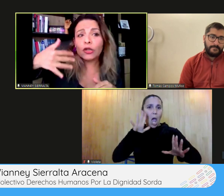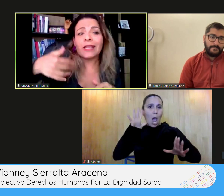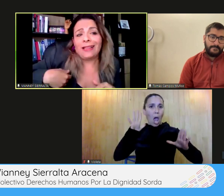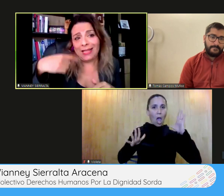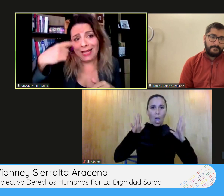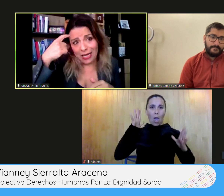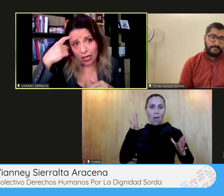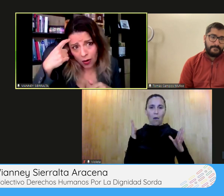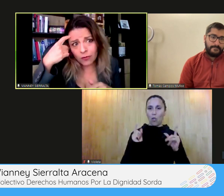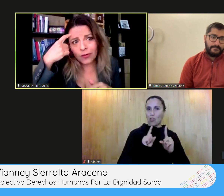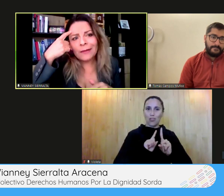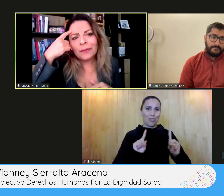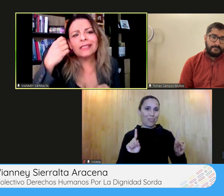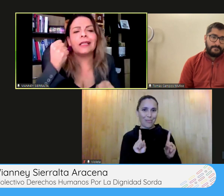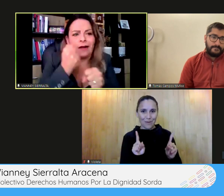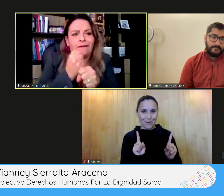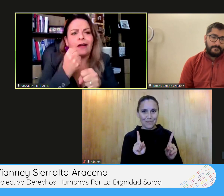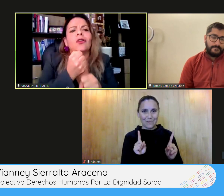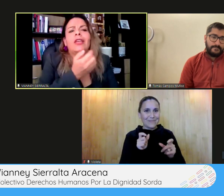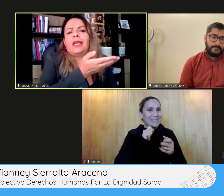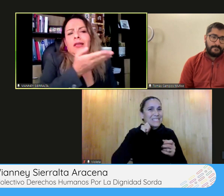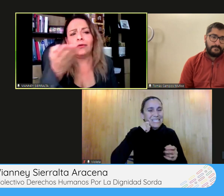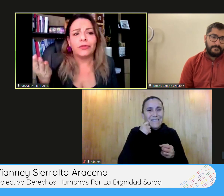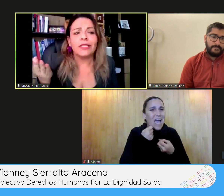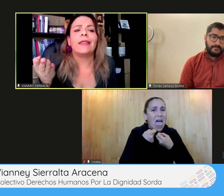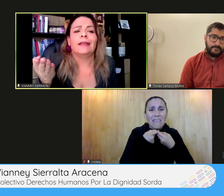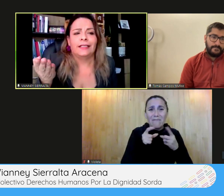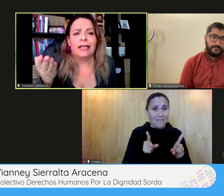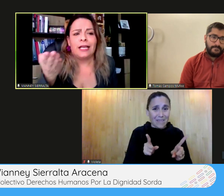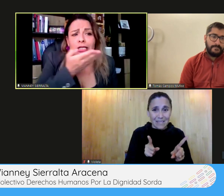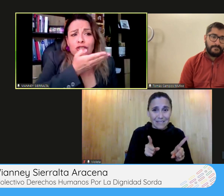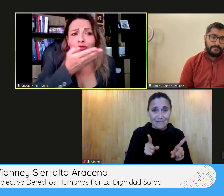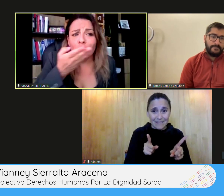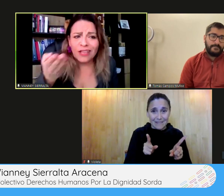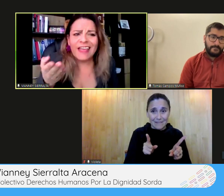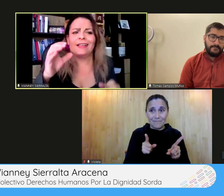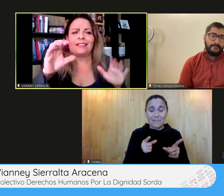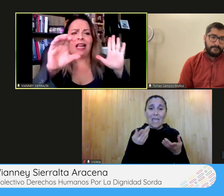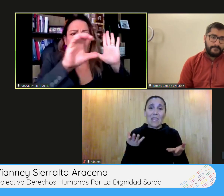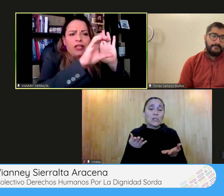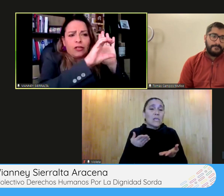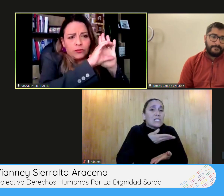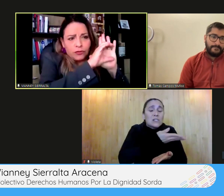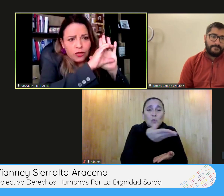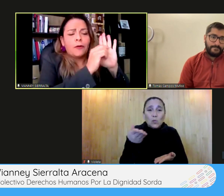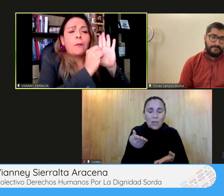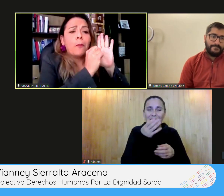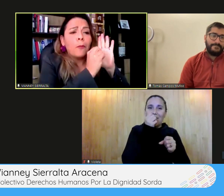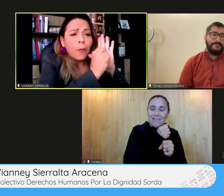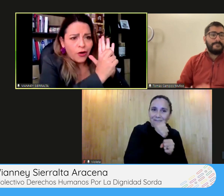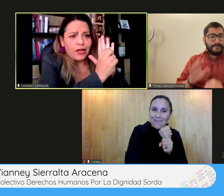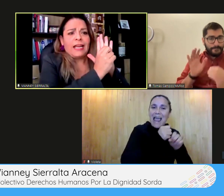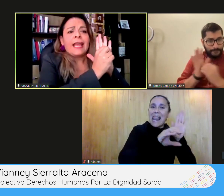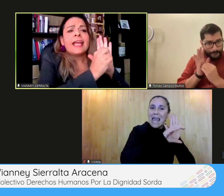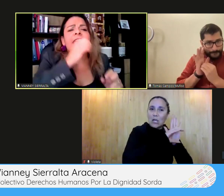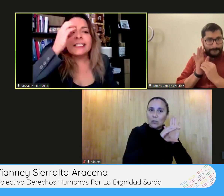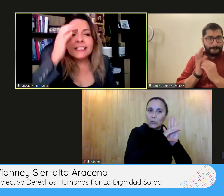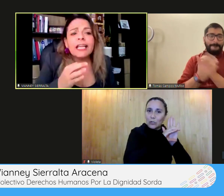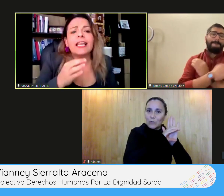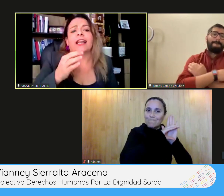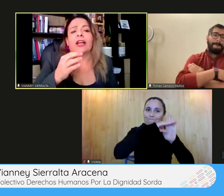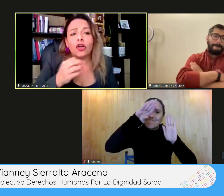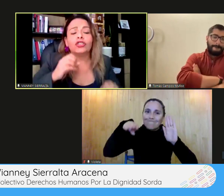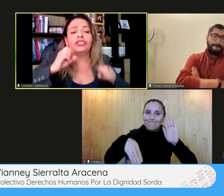más importante, creo ahora, es el trabajo que tienen ustedes. Si ustedes en la Constitución ponen